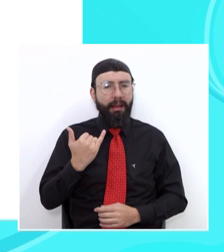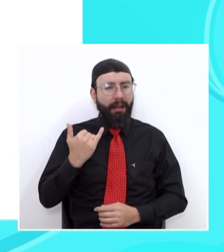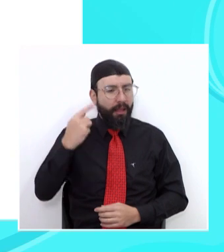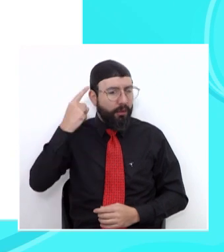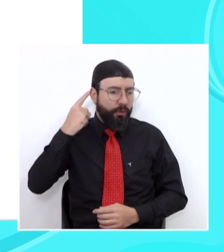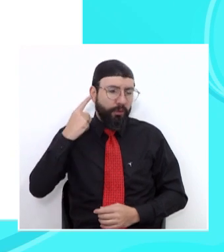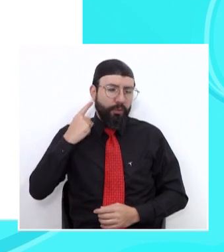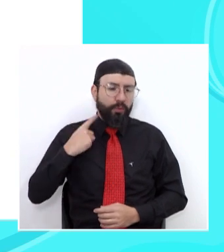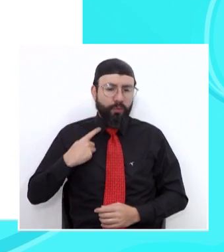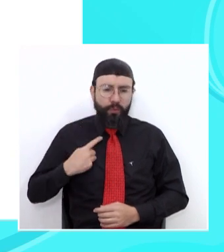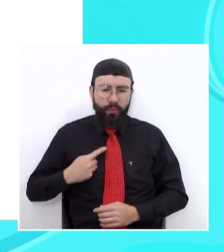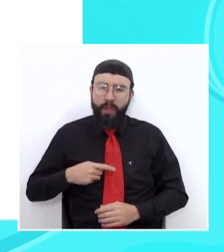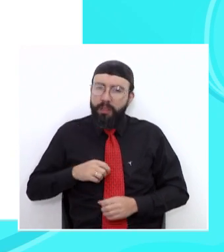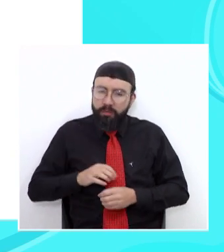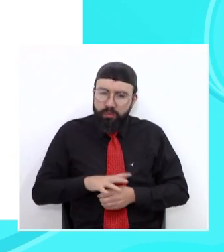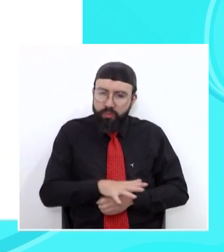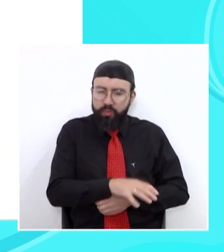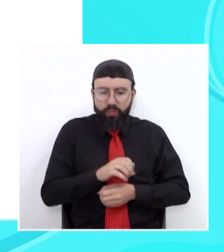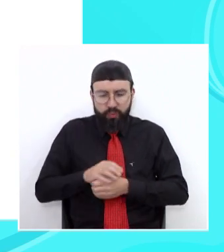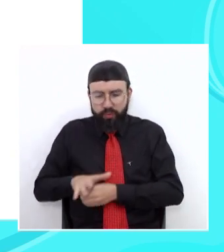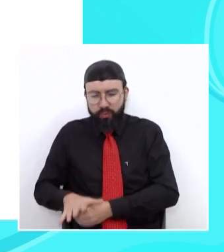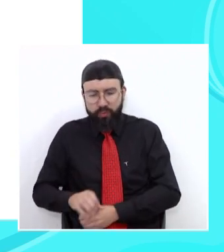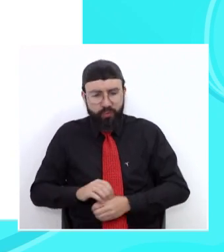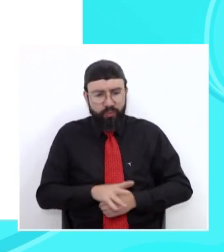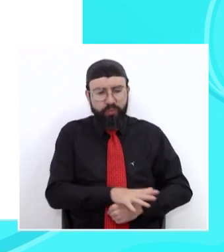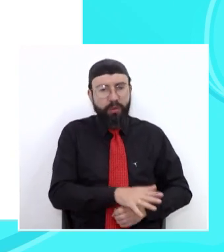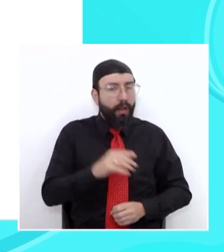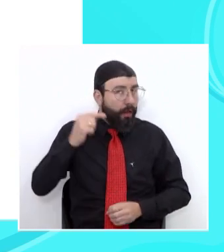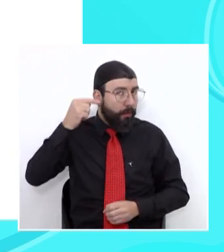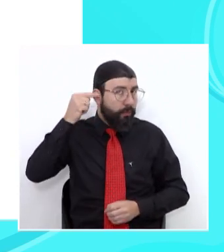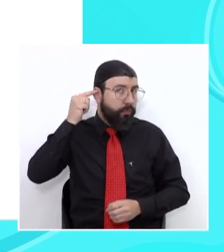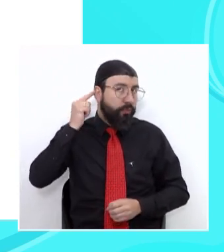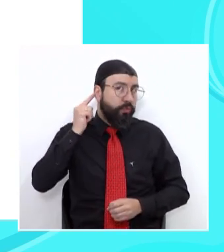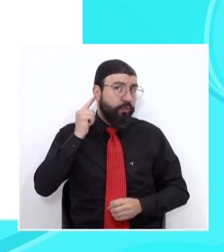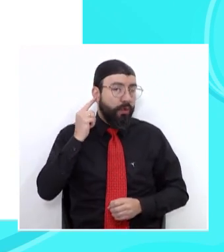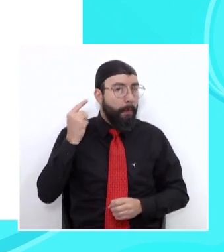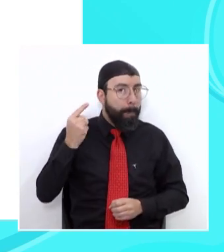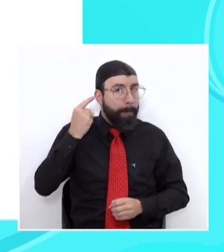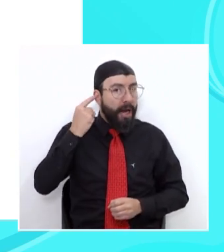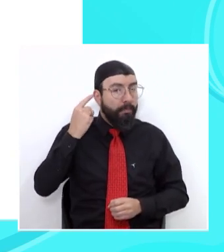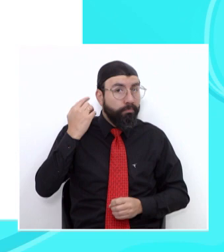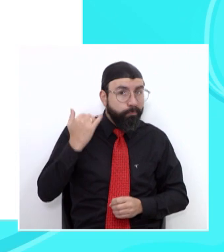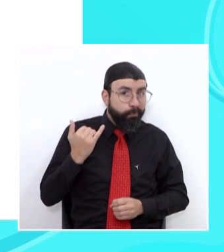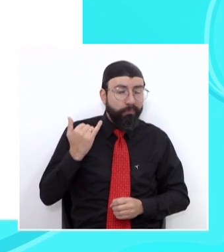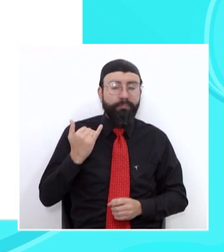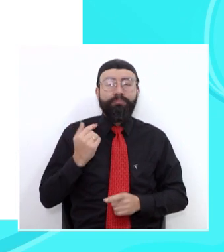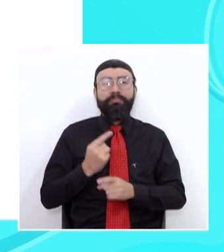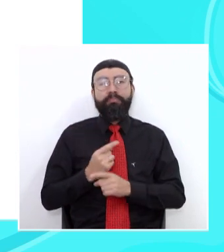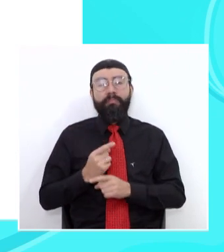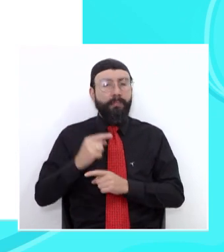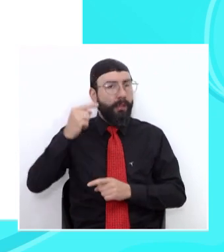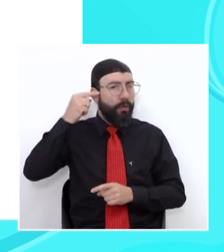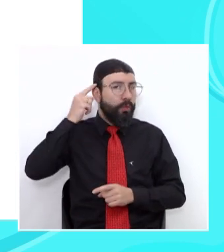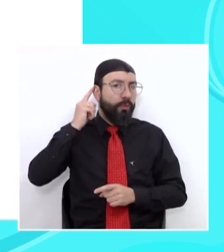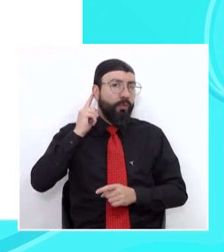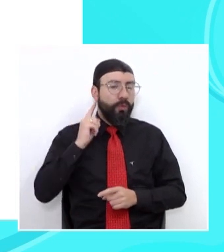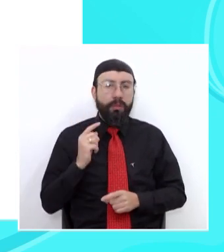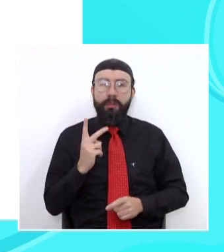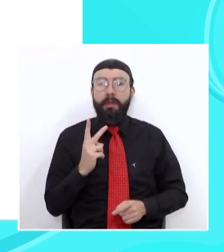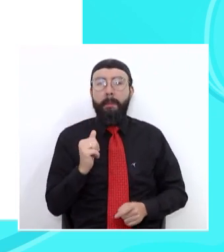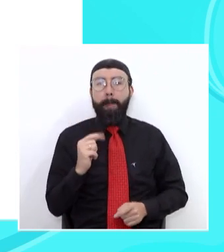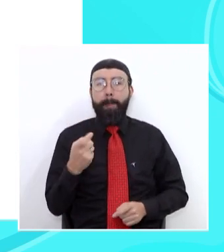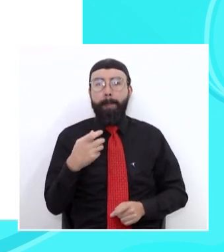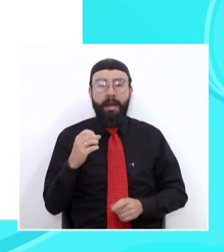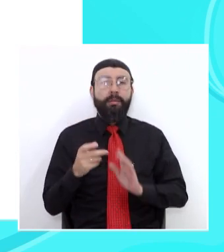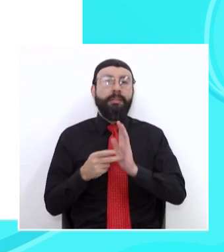nervios que se encargan de llevar la información a la orejita, es la parte del nervio vago. Entonces está muy relacionado con la